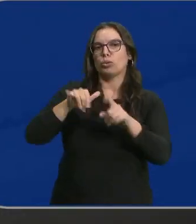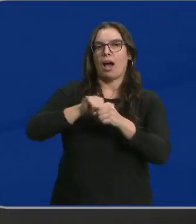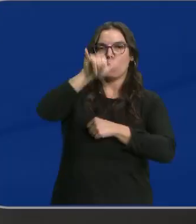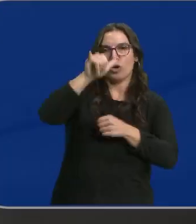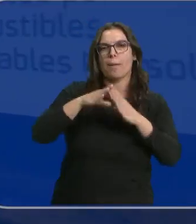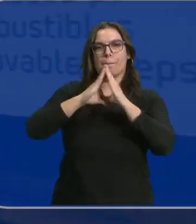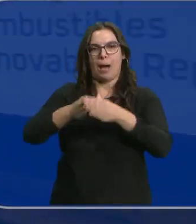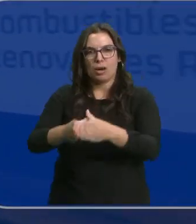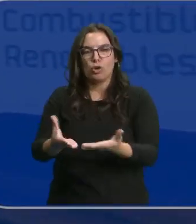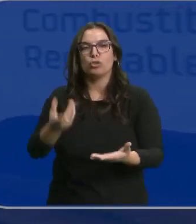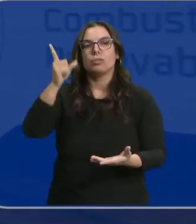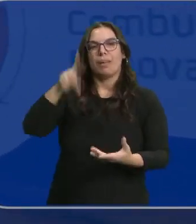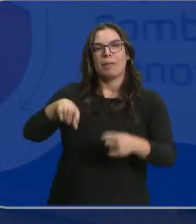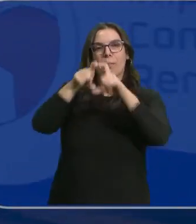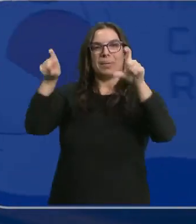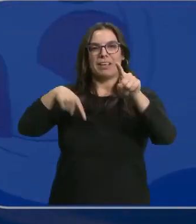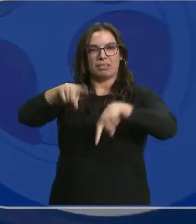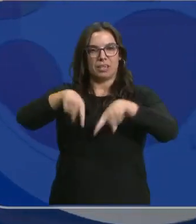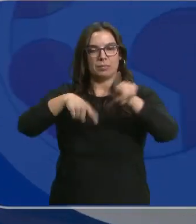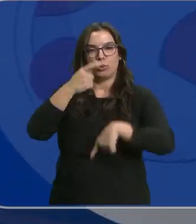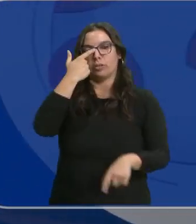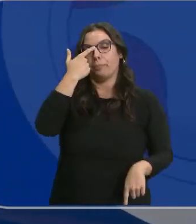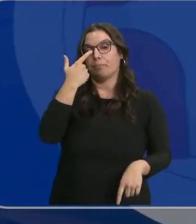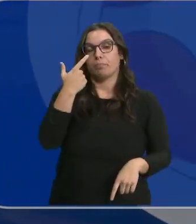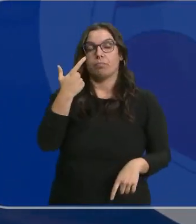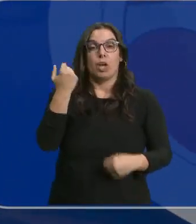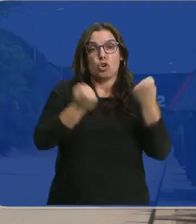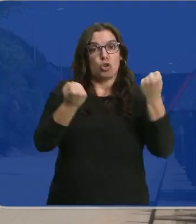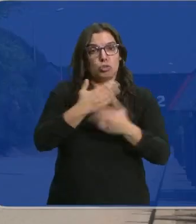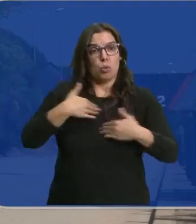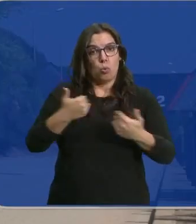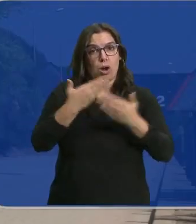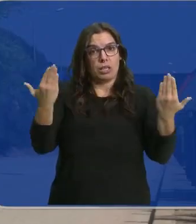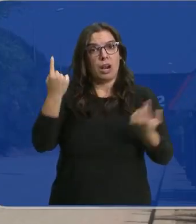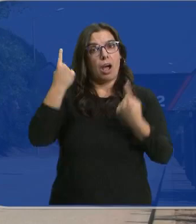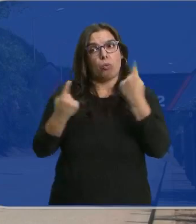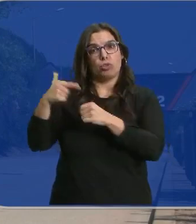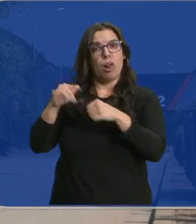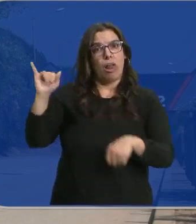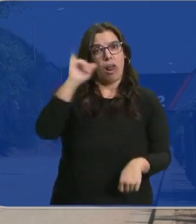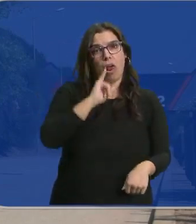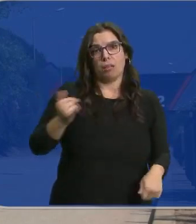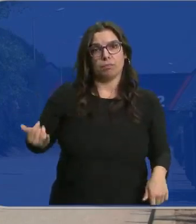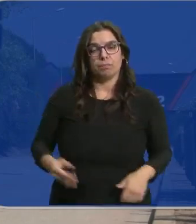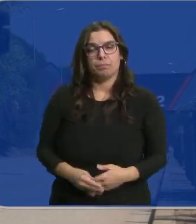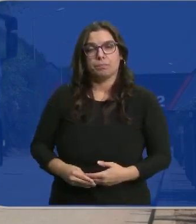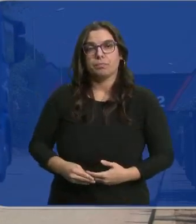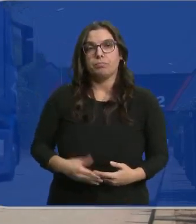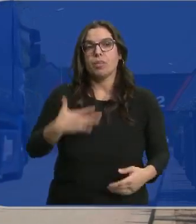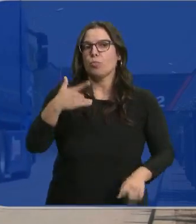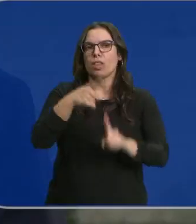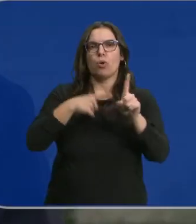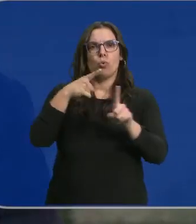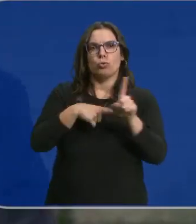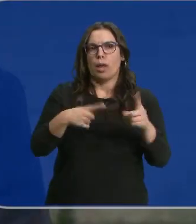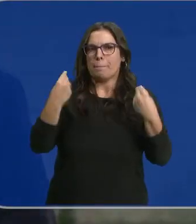o barcos, también compañías de transporte. Cualquier vehículo puede repostar en algunas estaciones de servicio. Se puede utilizar con la